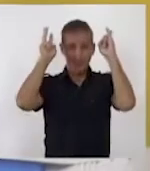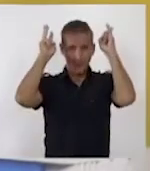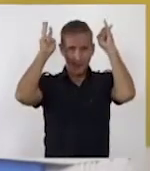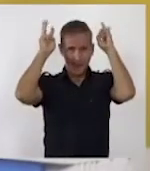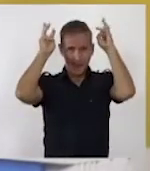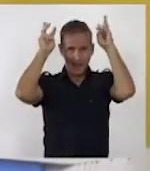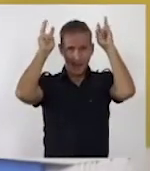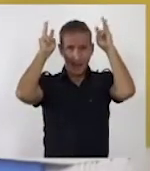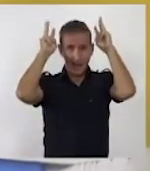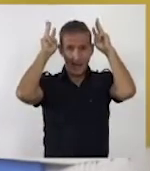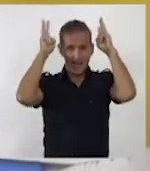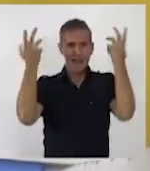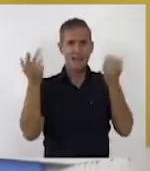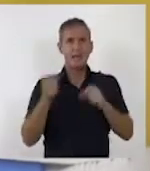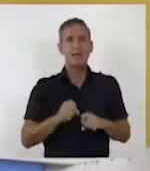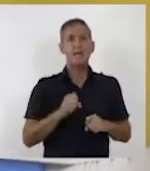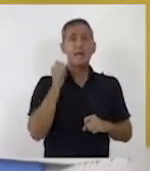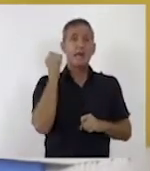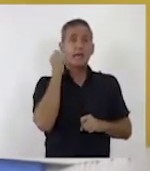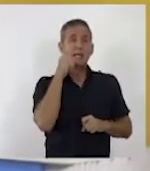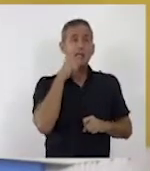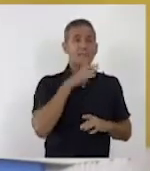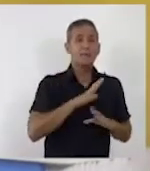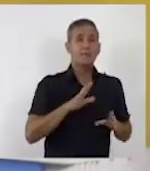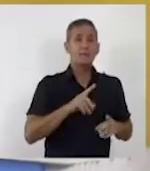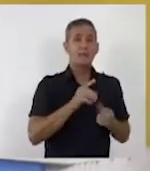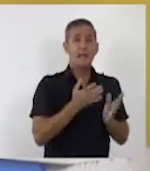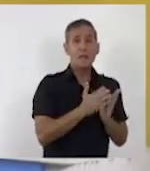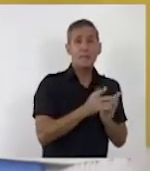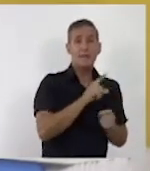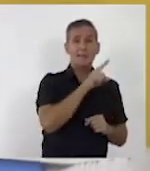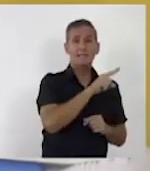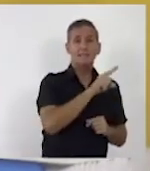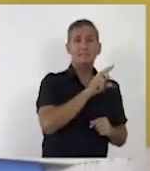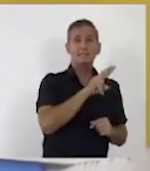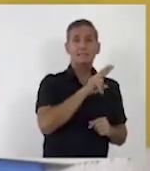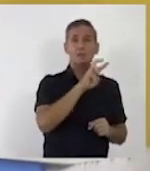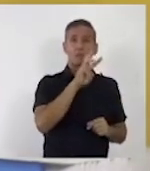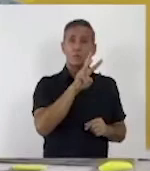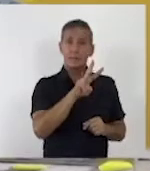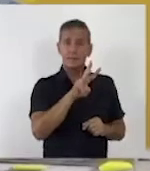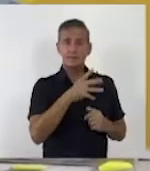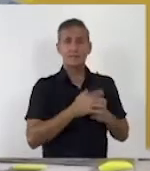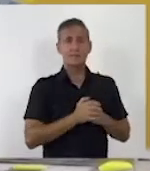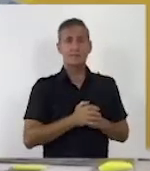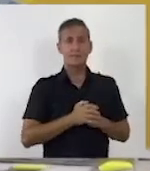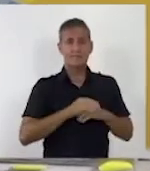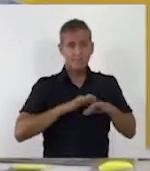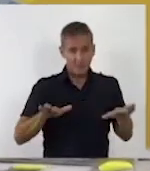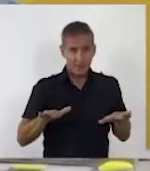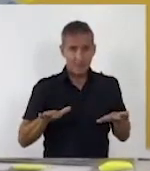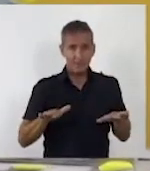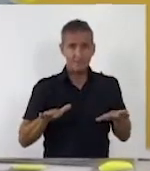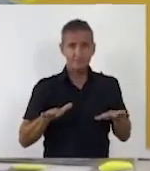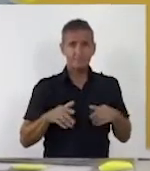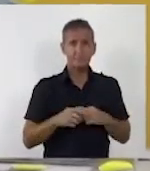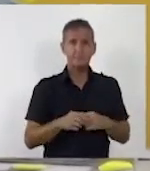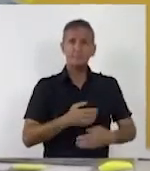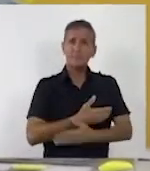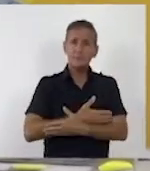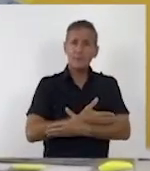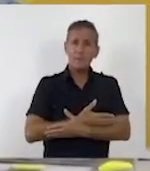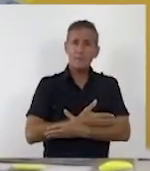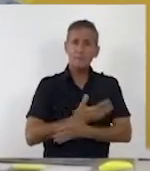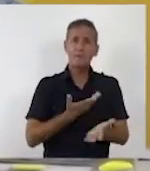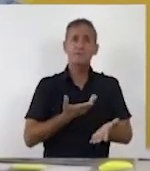termina en la página 123 buscando ahí el final del cuento ya están ahí bebé